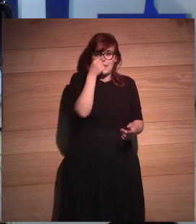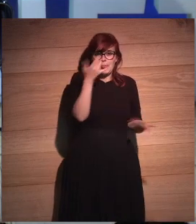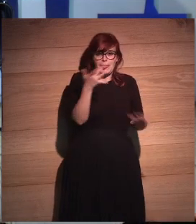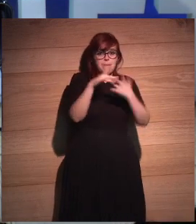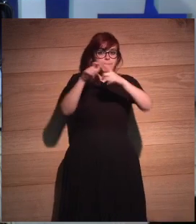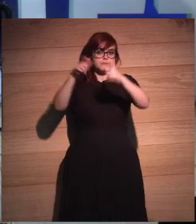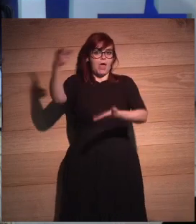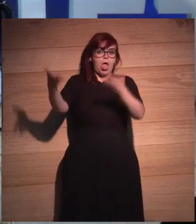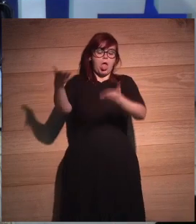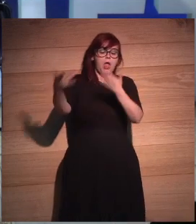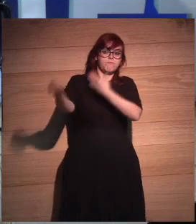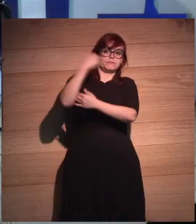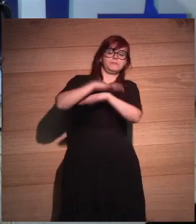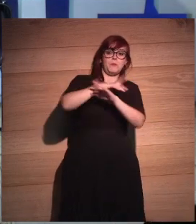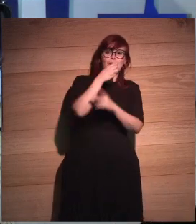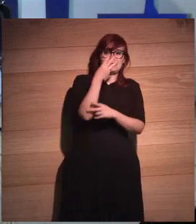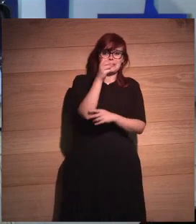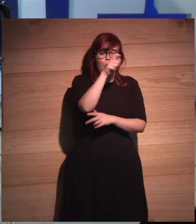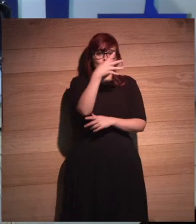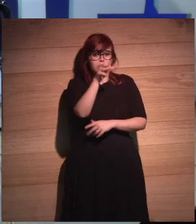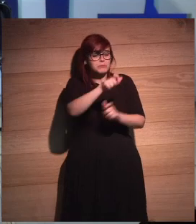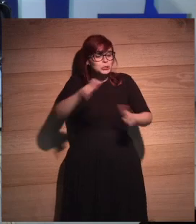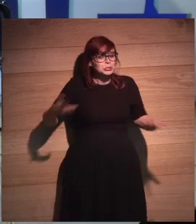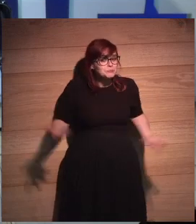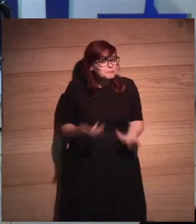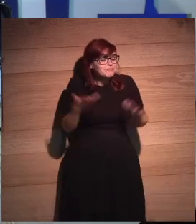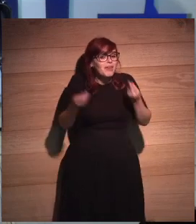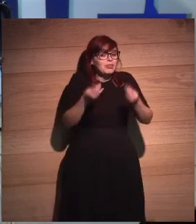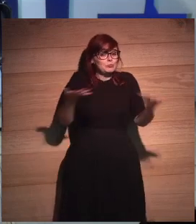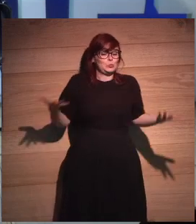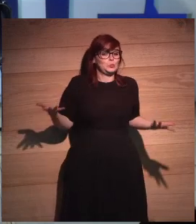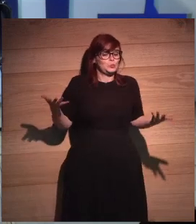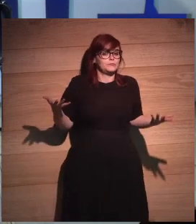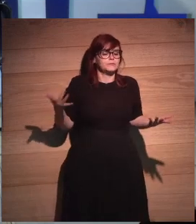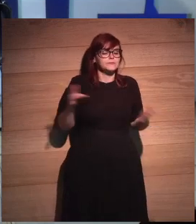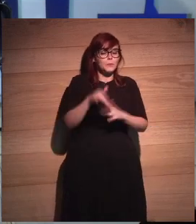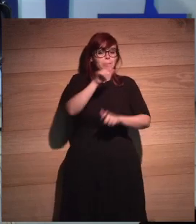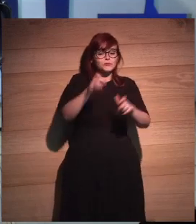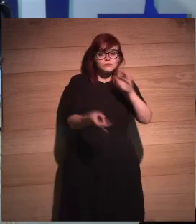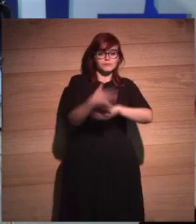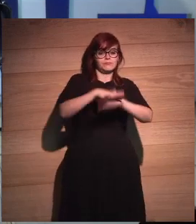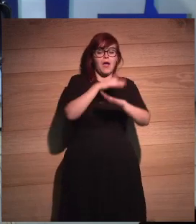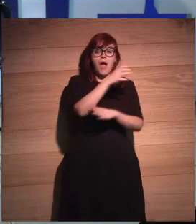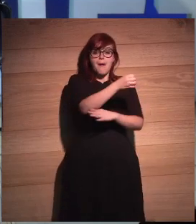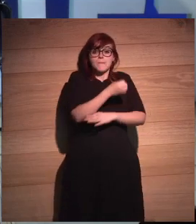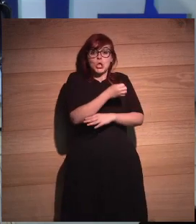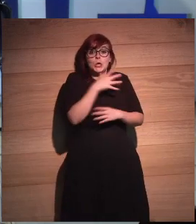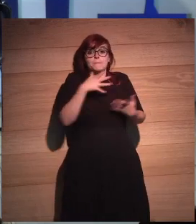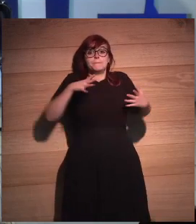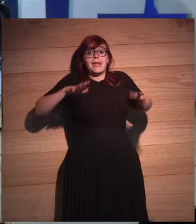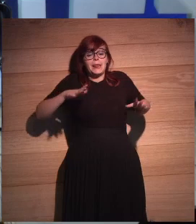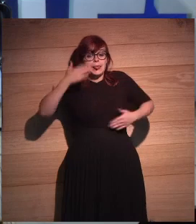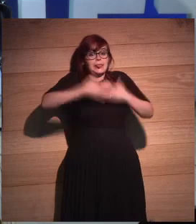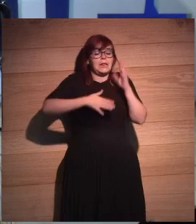con las empresas. Nosotros, como os digo, somos 30 o 40 y tenemos el apoyo del que creó todo el tinglao, pero bueno, es lo que